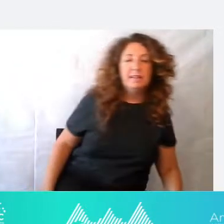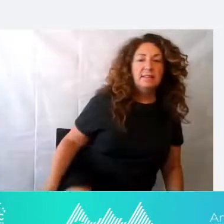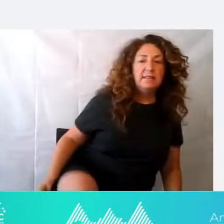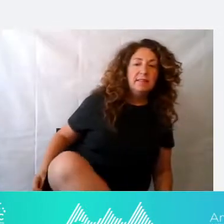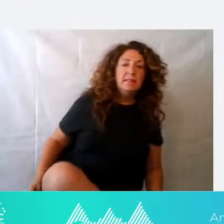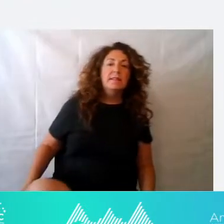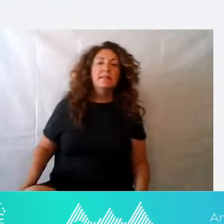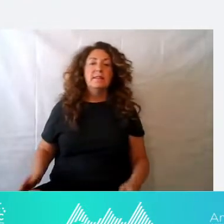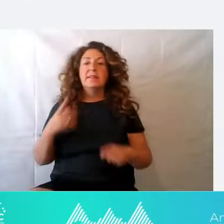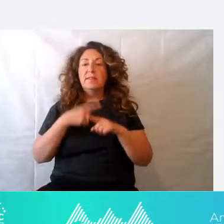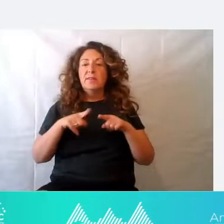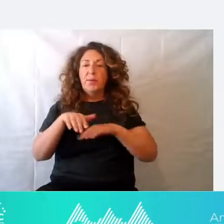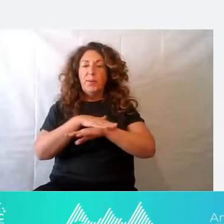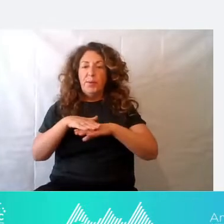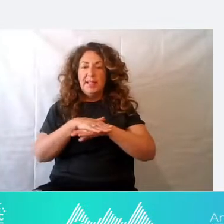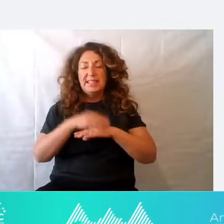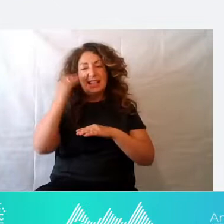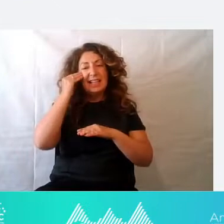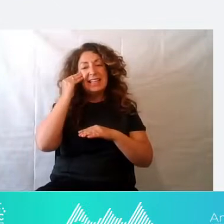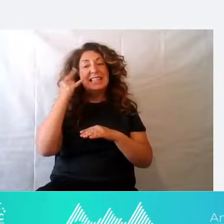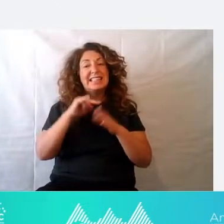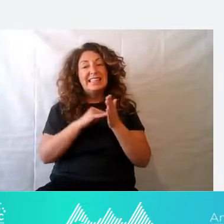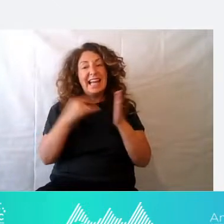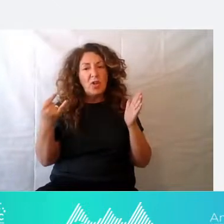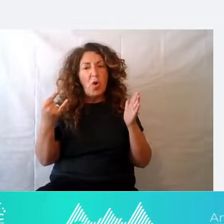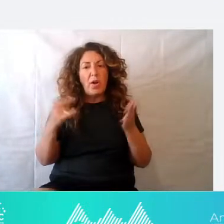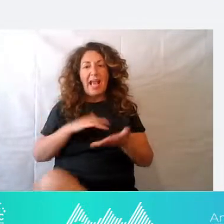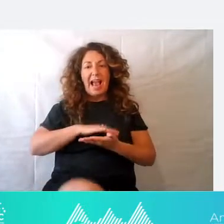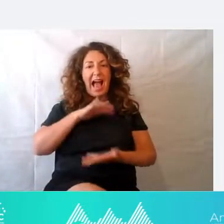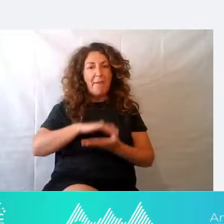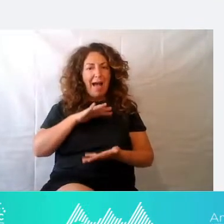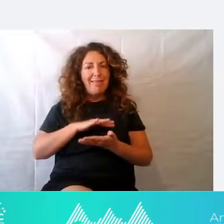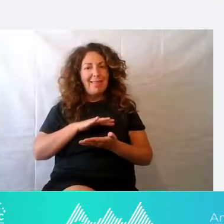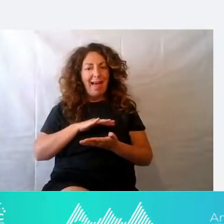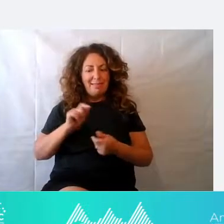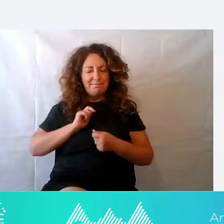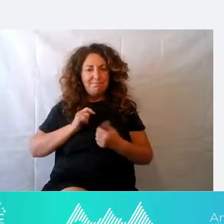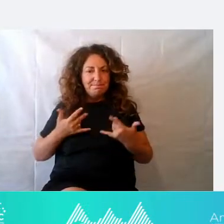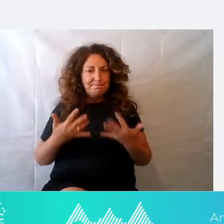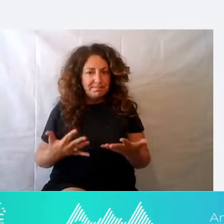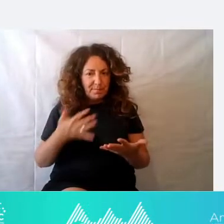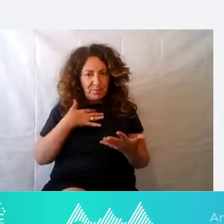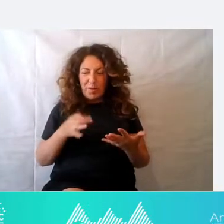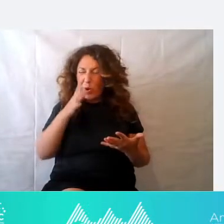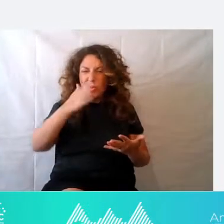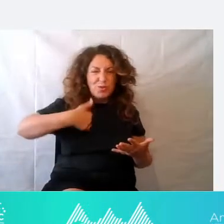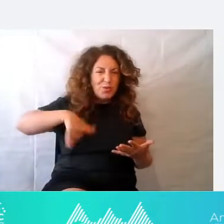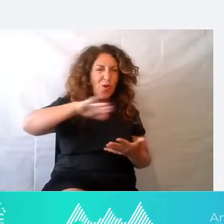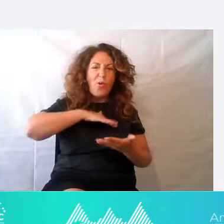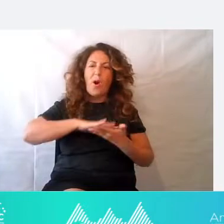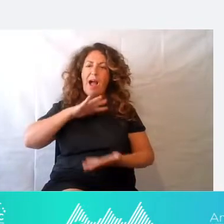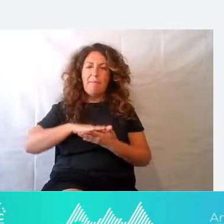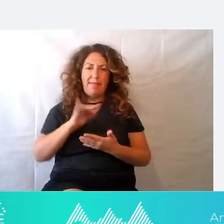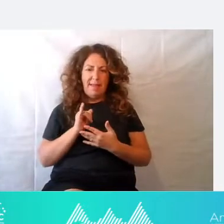ya creemos que la tecnología acelera las capacidades que todo el mundo tiene porque todo el mundo tiene capacidades entre nosotros